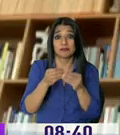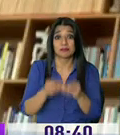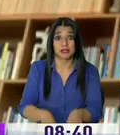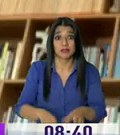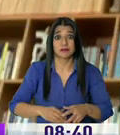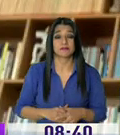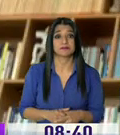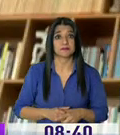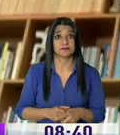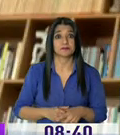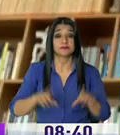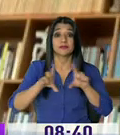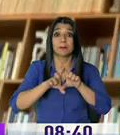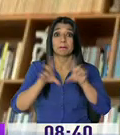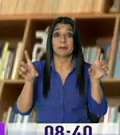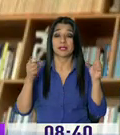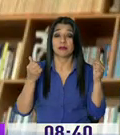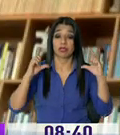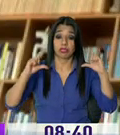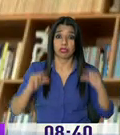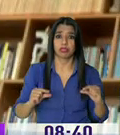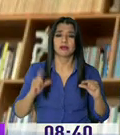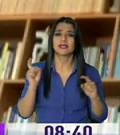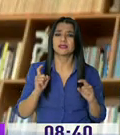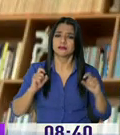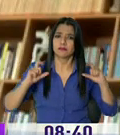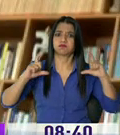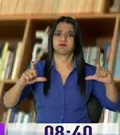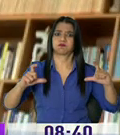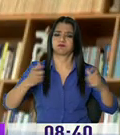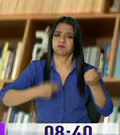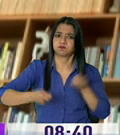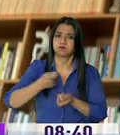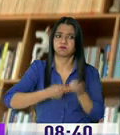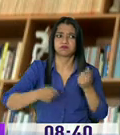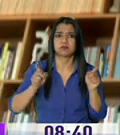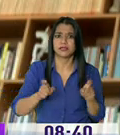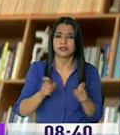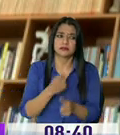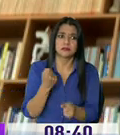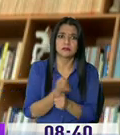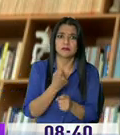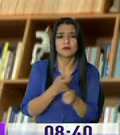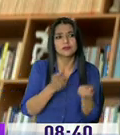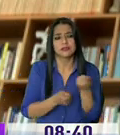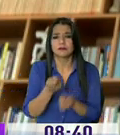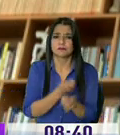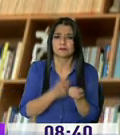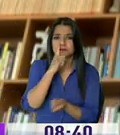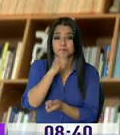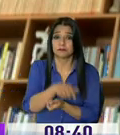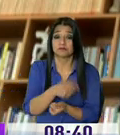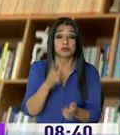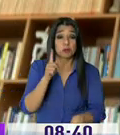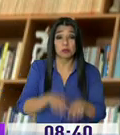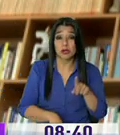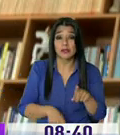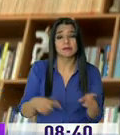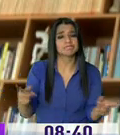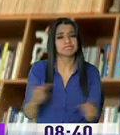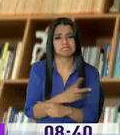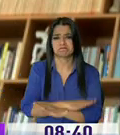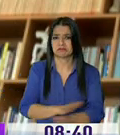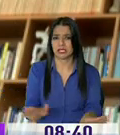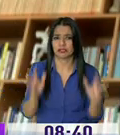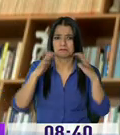lo que necesitan las empresas es liquidez para poder mantener en el futuro sus operaciones. Si esto no se lo consigue hacer, sería muy